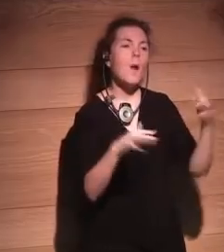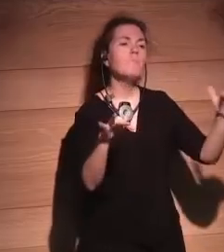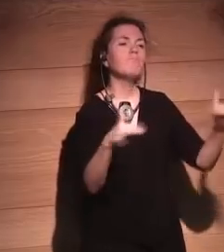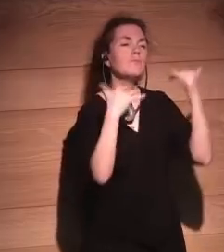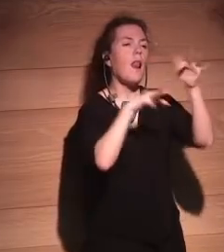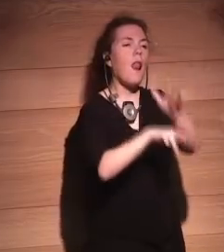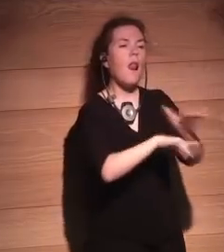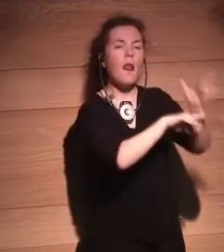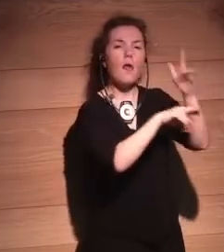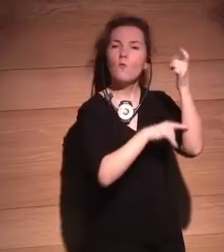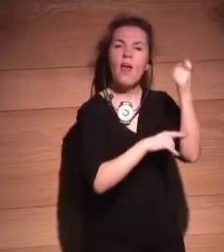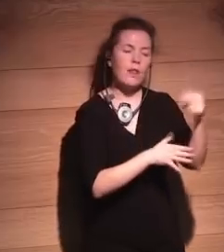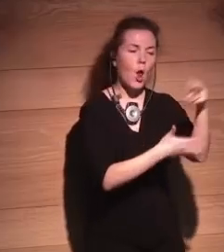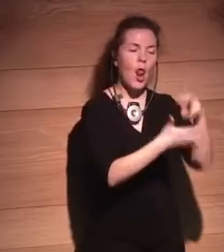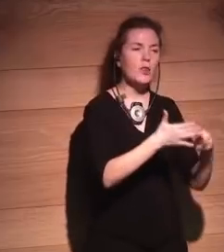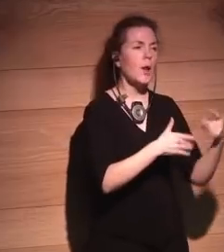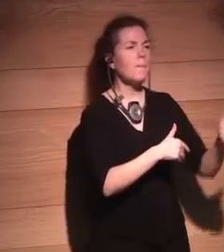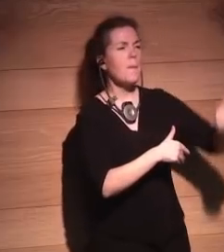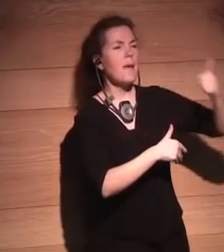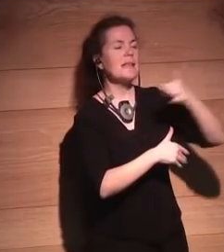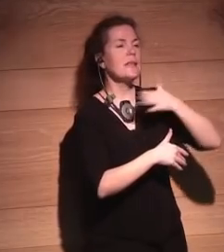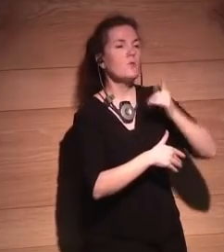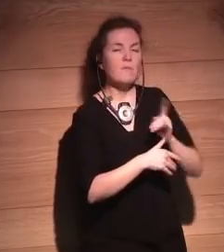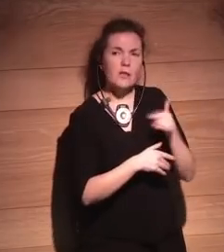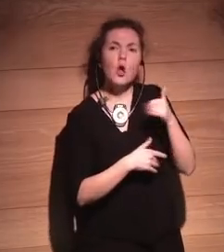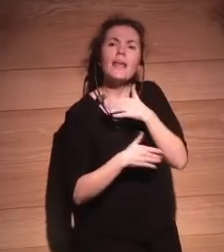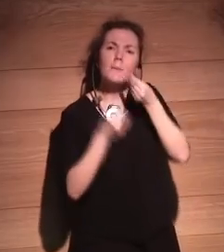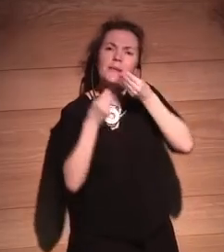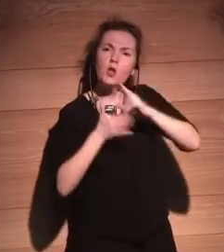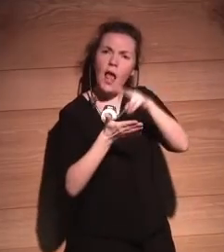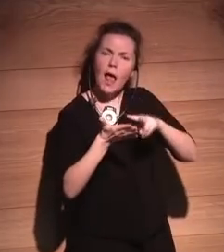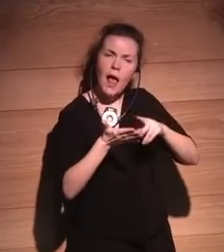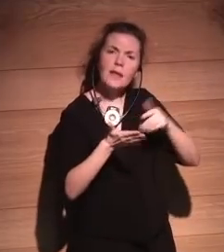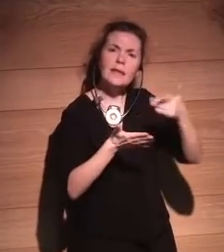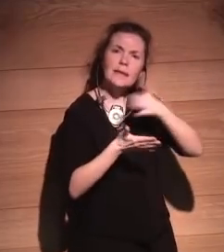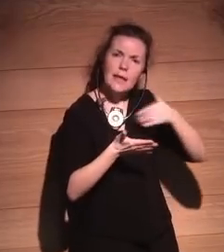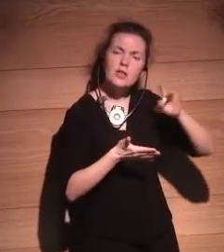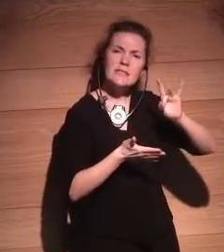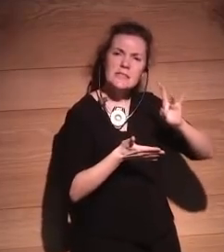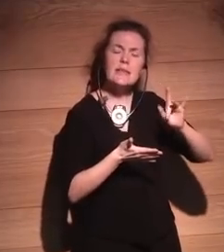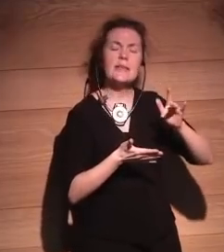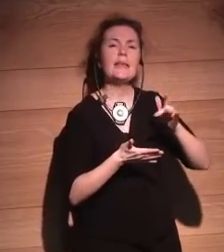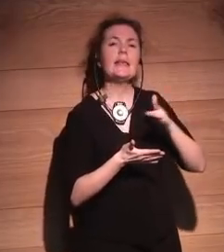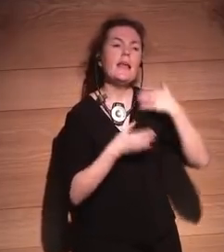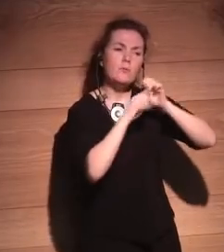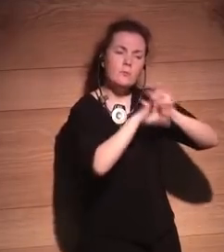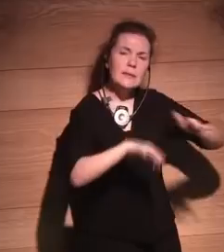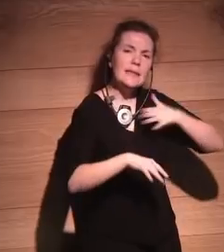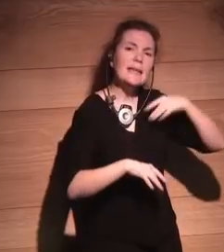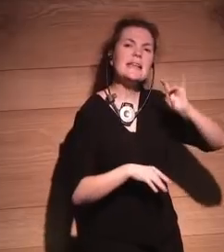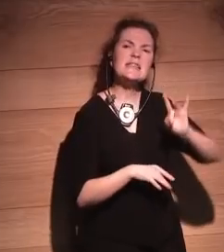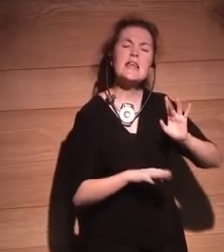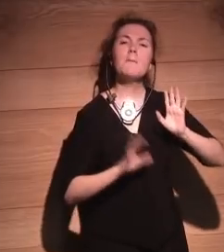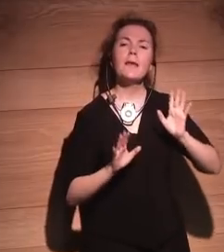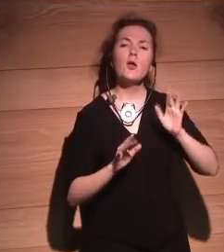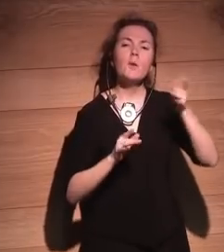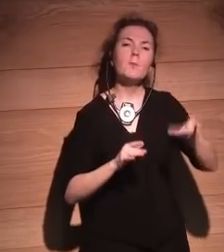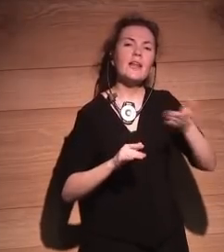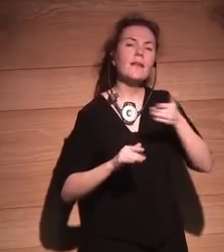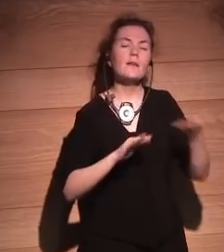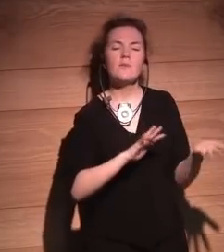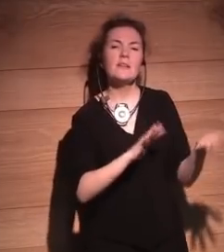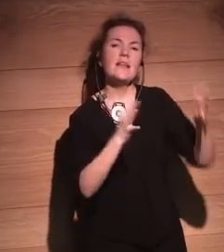público ni lectores. Queremos que sus historias se lean, por supuesto, y queremos tener un gran alcance, pero sobre todo una